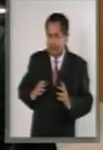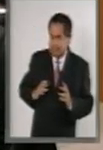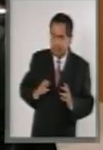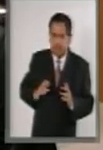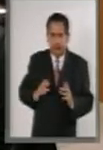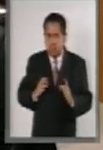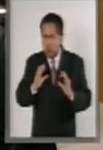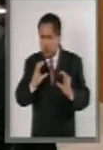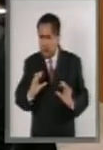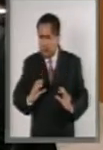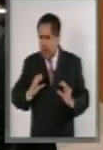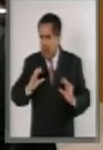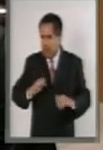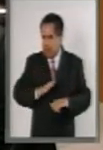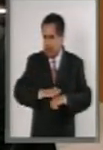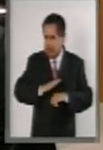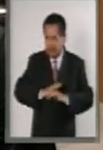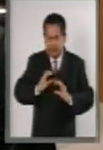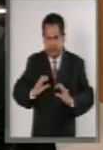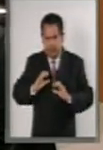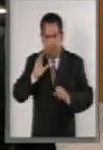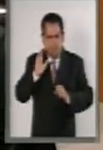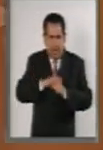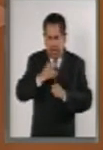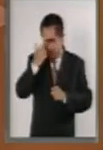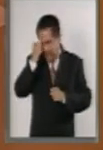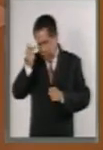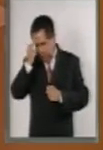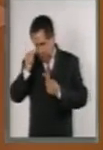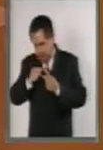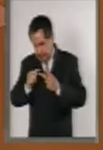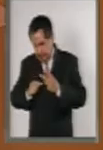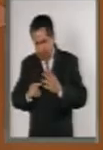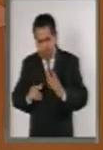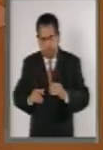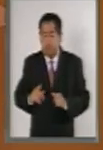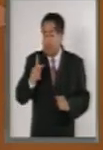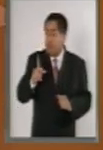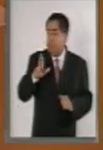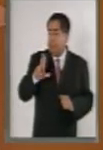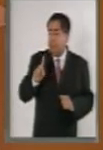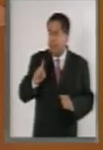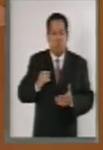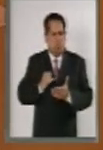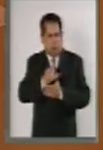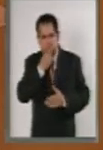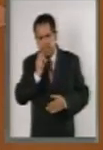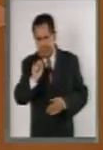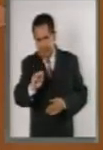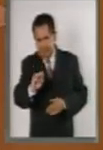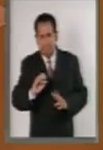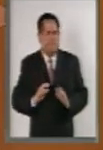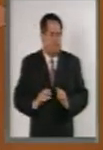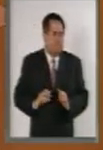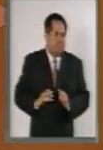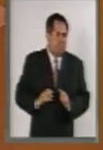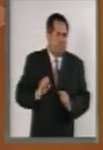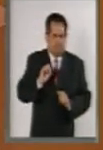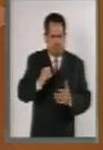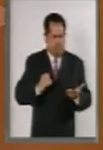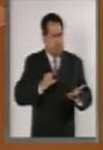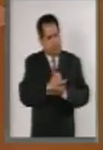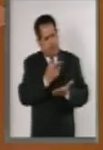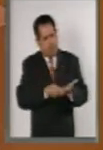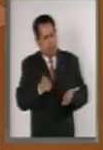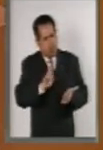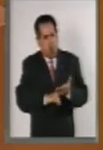con mucho más cuidado y muchos más elementos. El PRD votará a favor de la